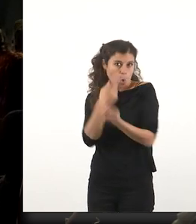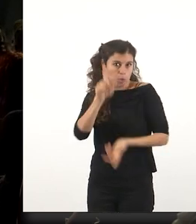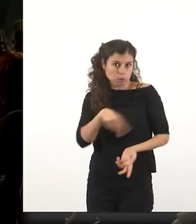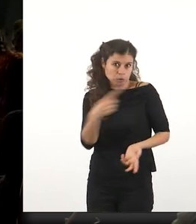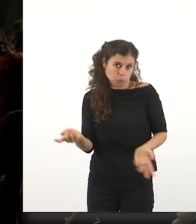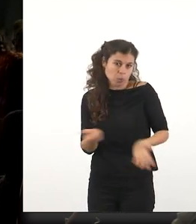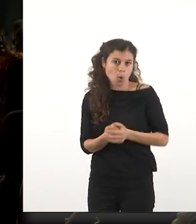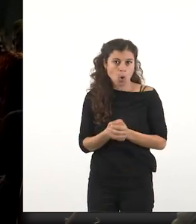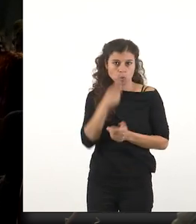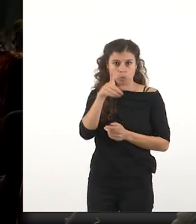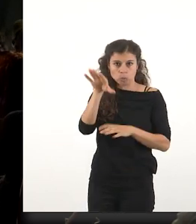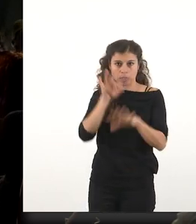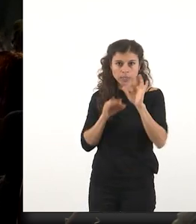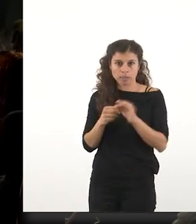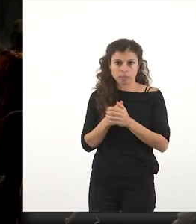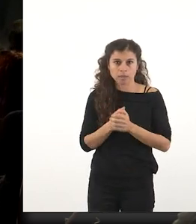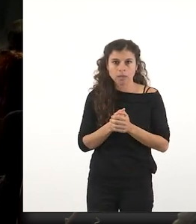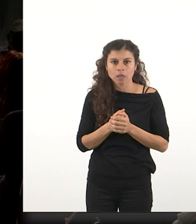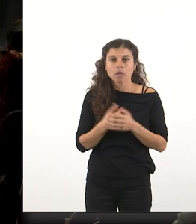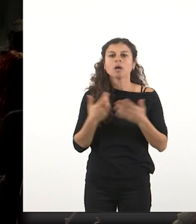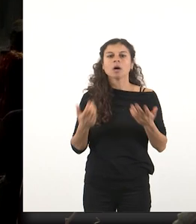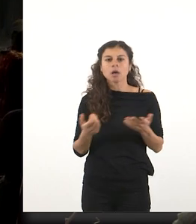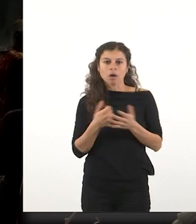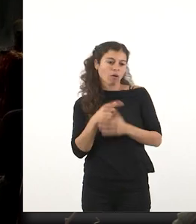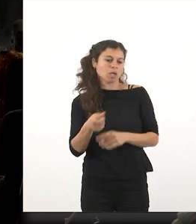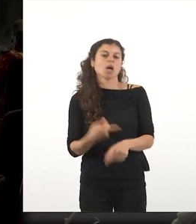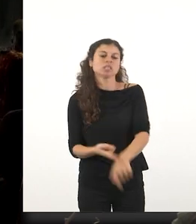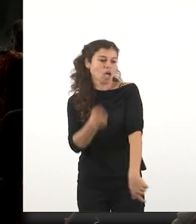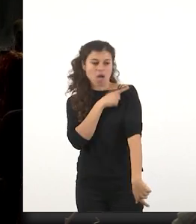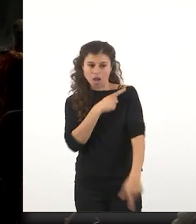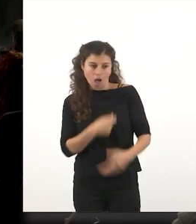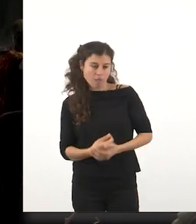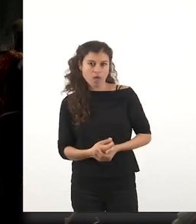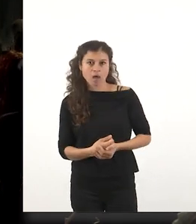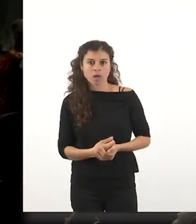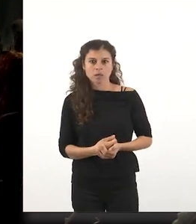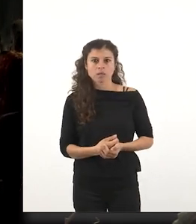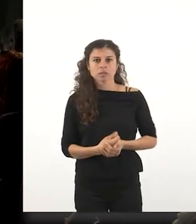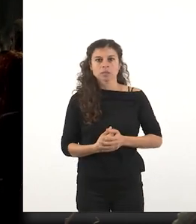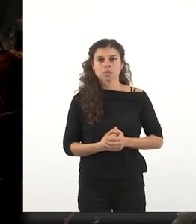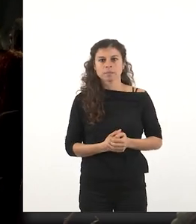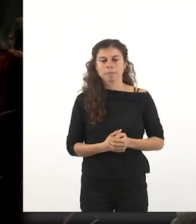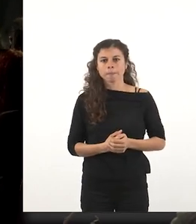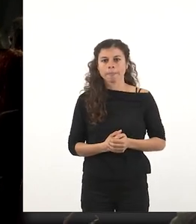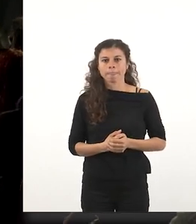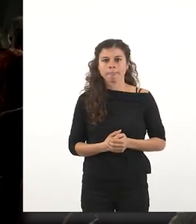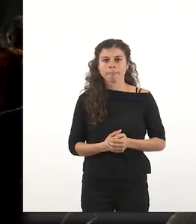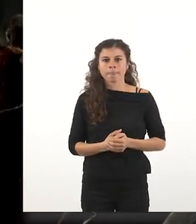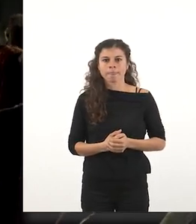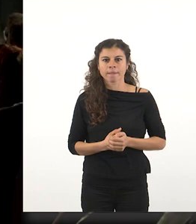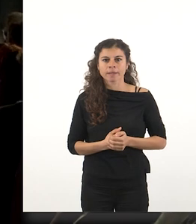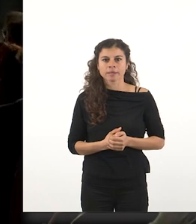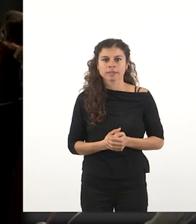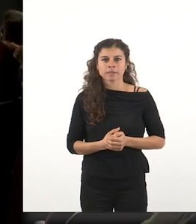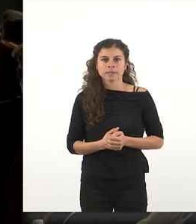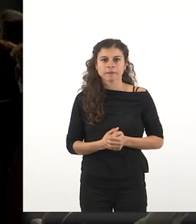problema. Pues que ahora va a ser todo responsabilidad de los hombres. Joder, qué exagerada sois. Cariño. De todas formas, venga a ver